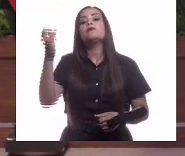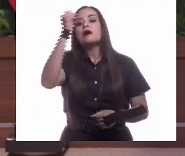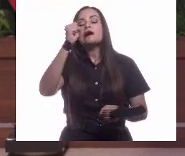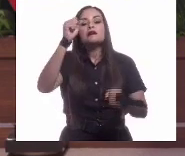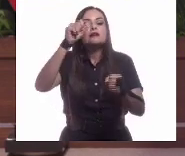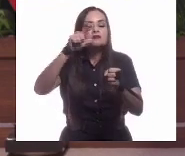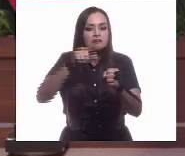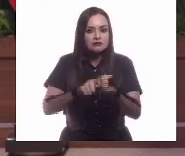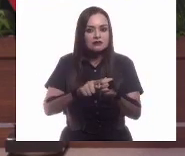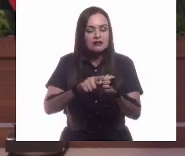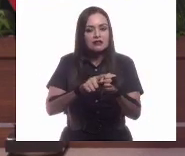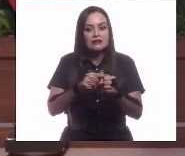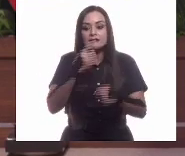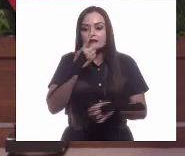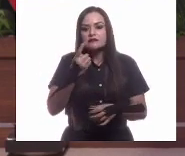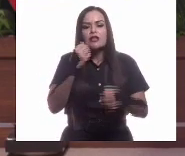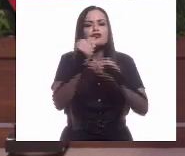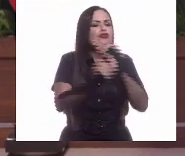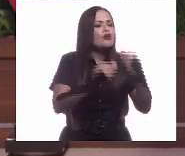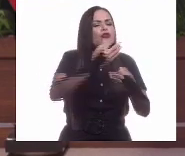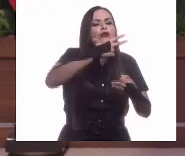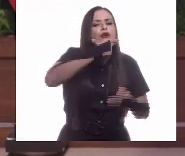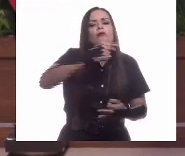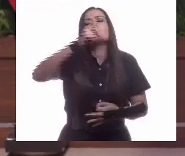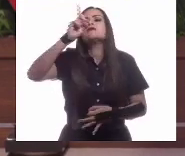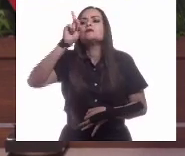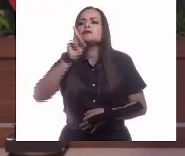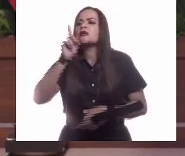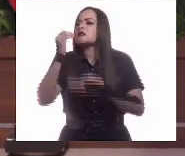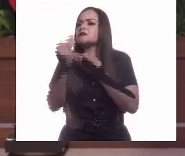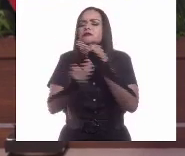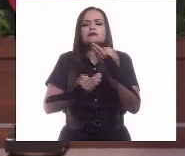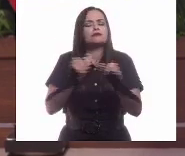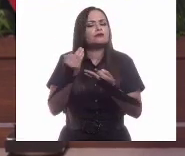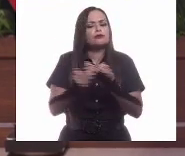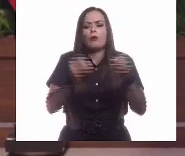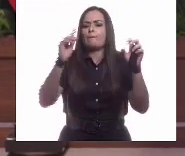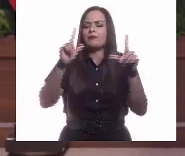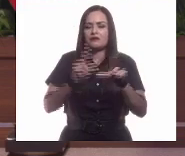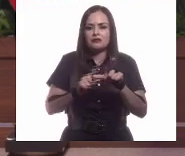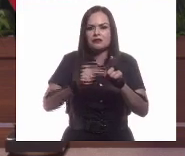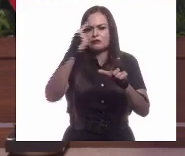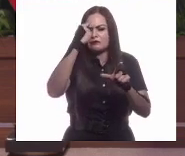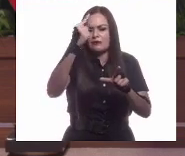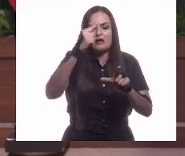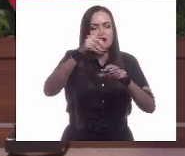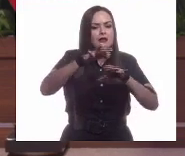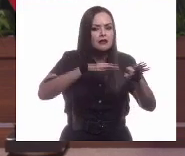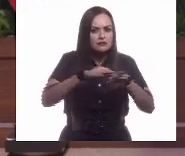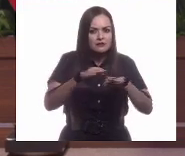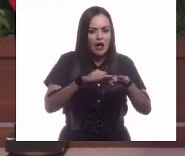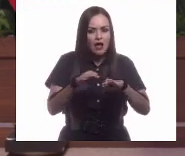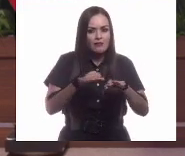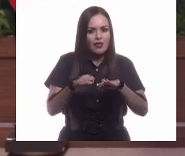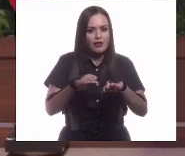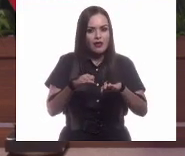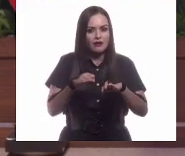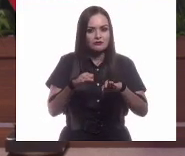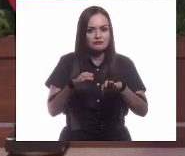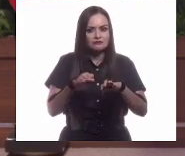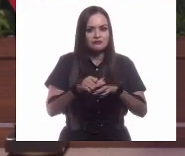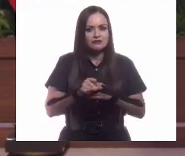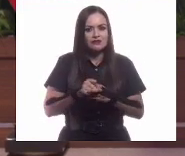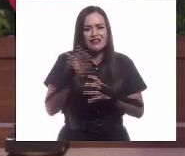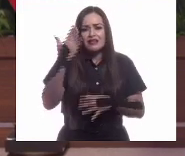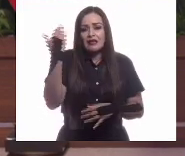pretende que todas y todos tengan la mejor preparación para acceder en su momento a un buen empleo y salir permanentemente de la